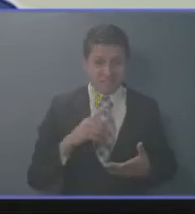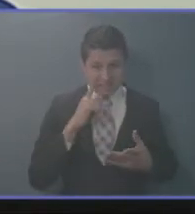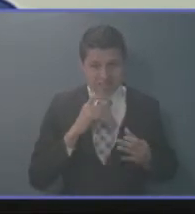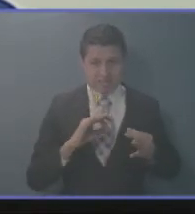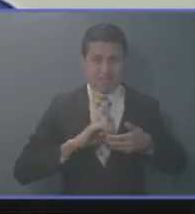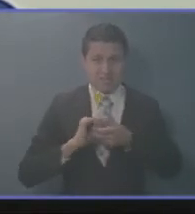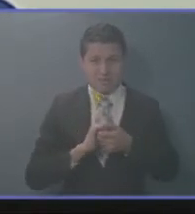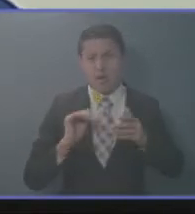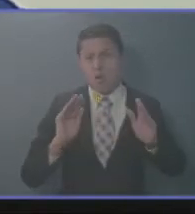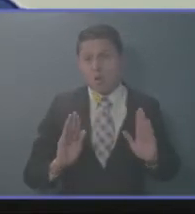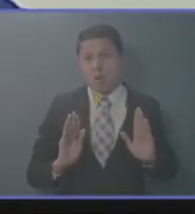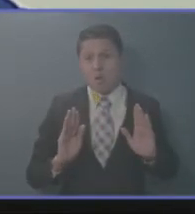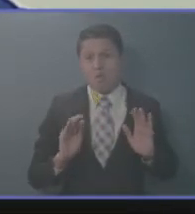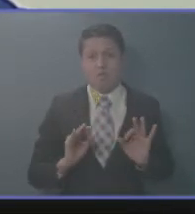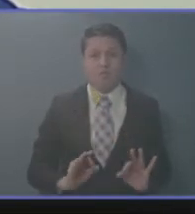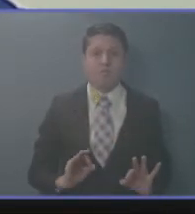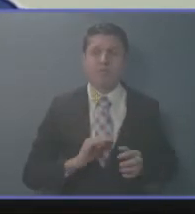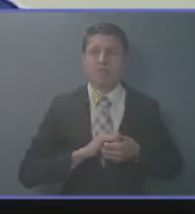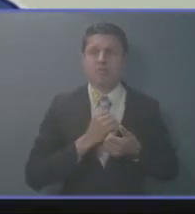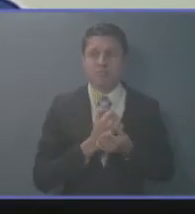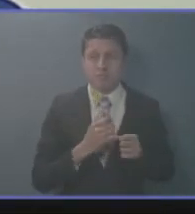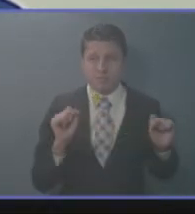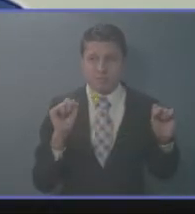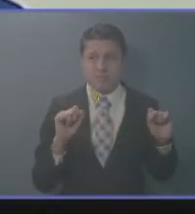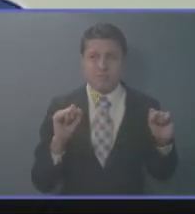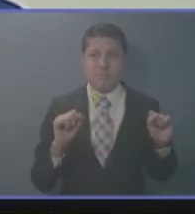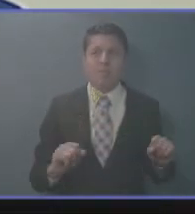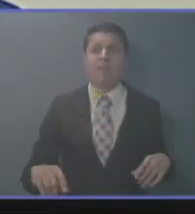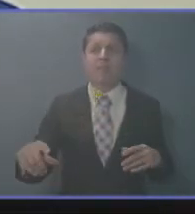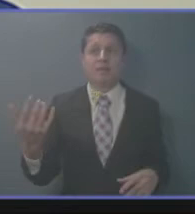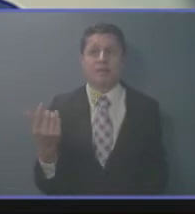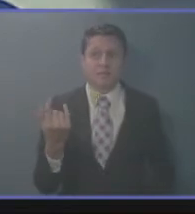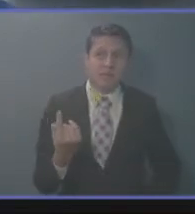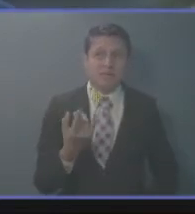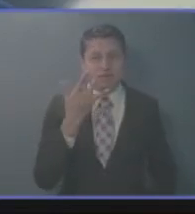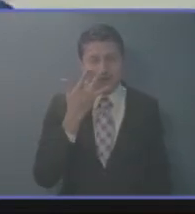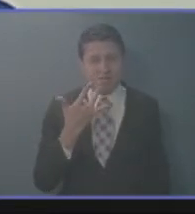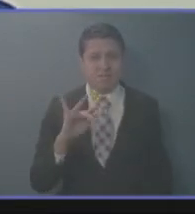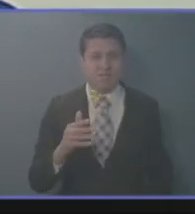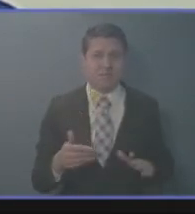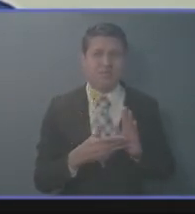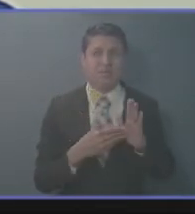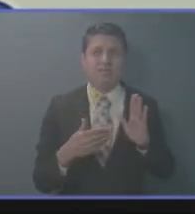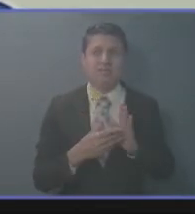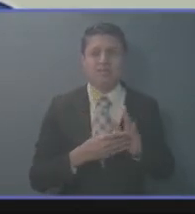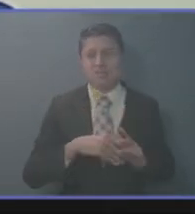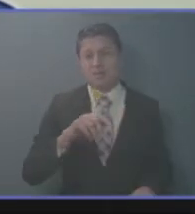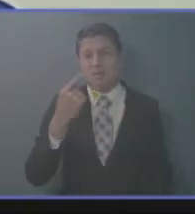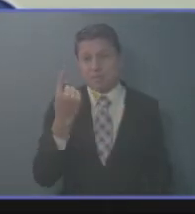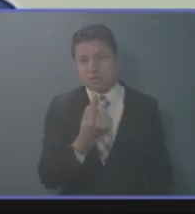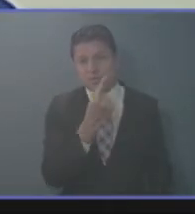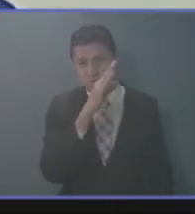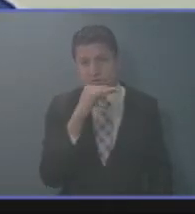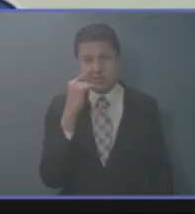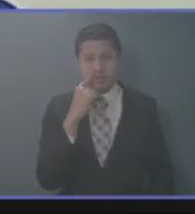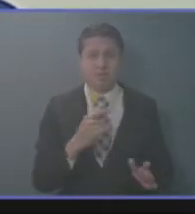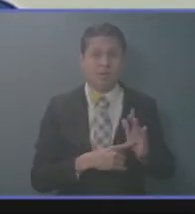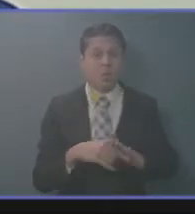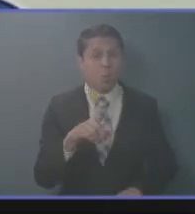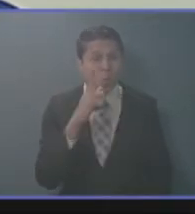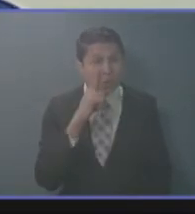o eventos que represente un riesgo para la salud de los habitantes de la República,